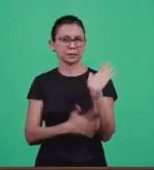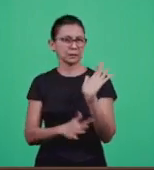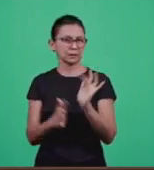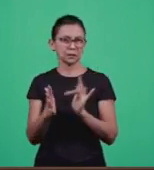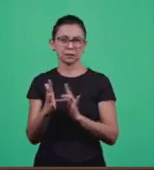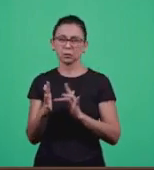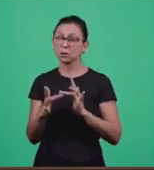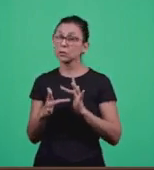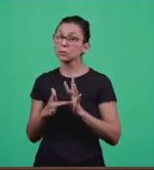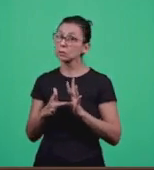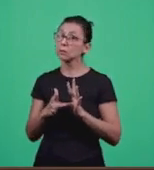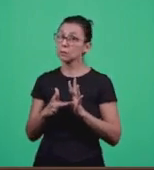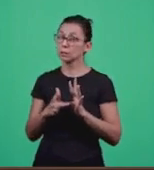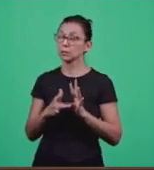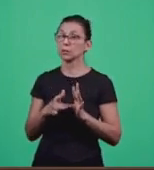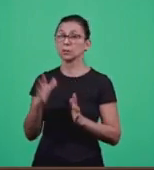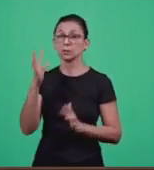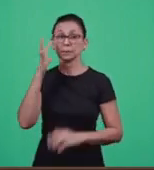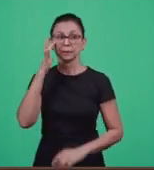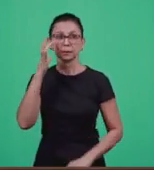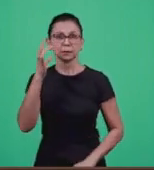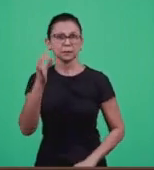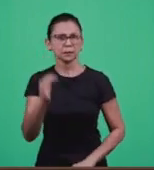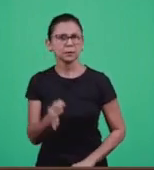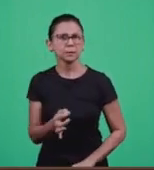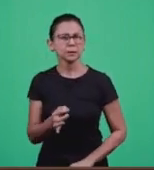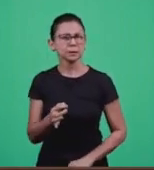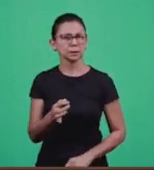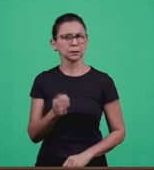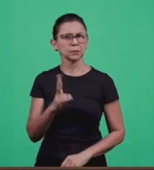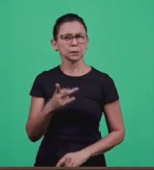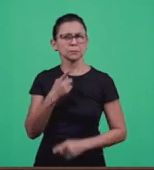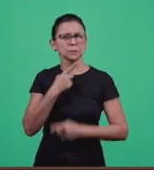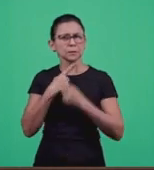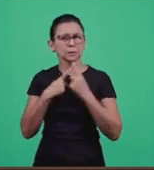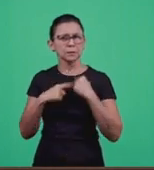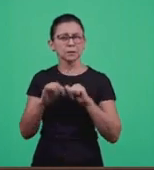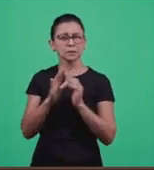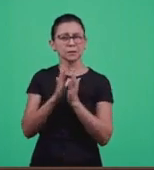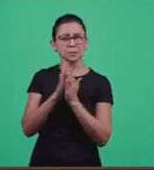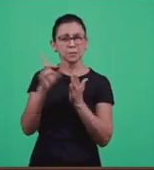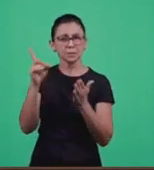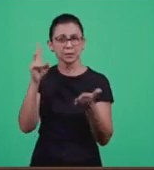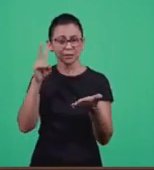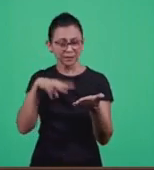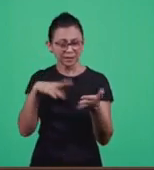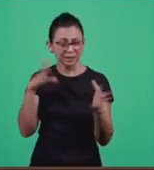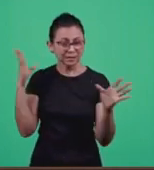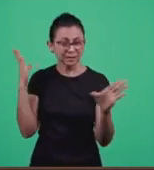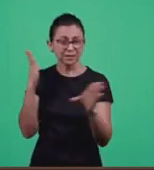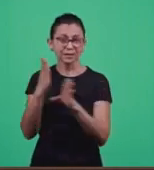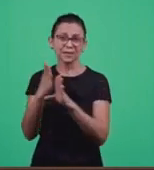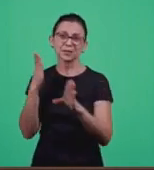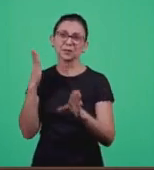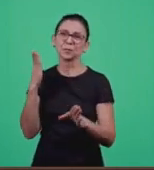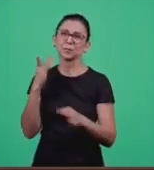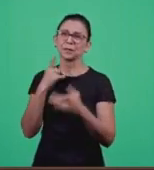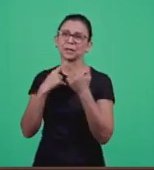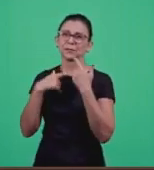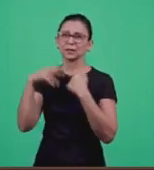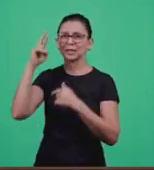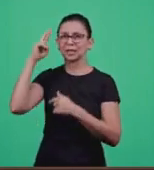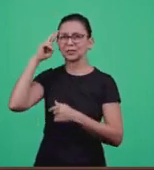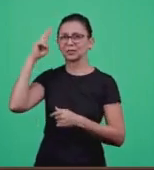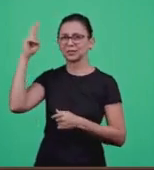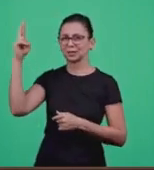de la comunión, la importancia del clamor por la sangre de Jesús y de estar atentos para leer la palabra,